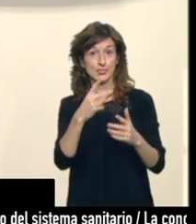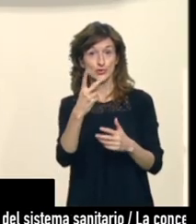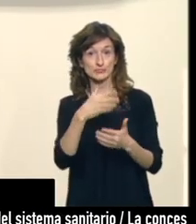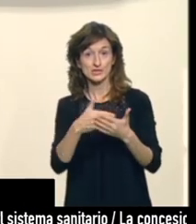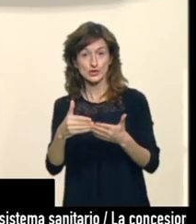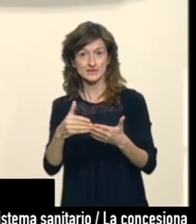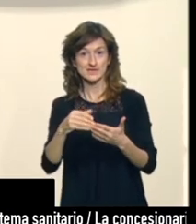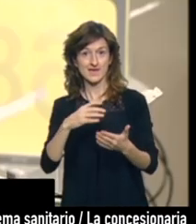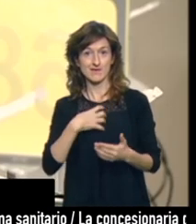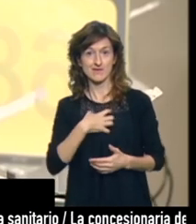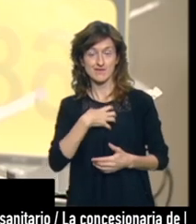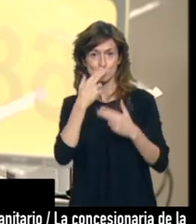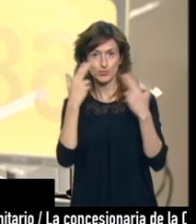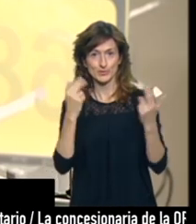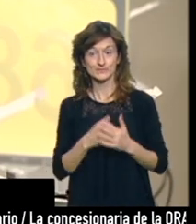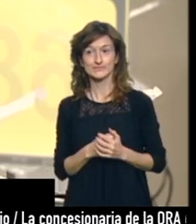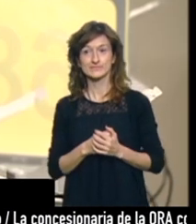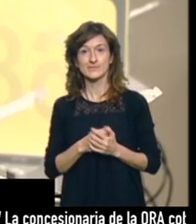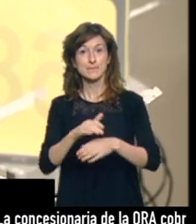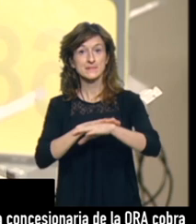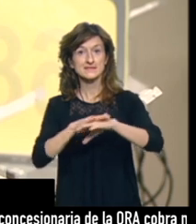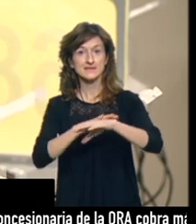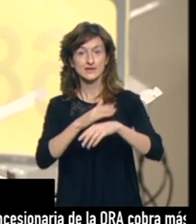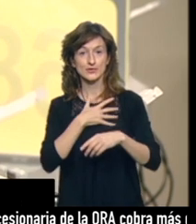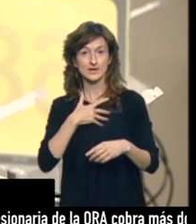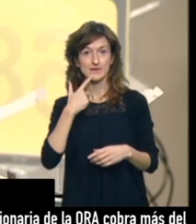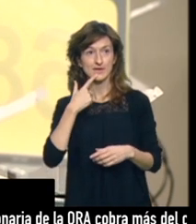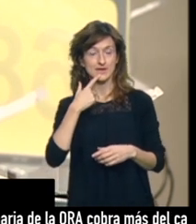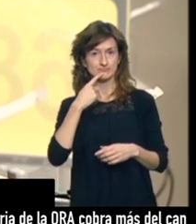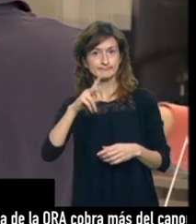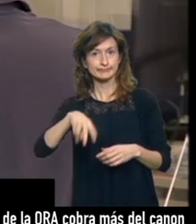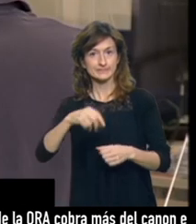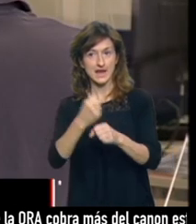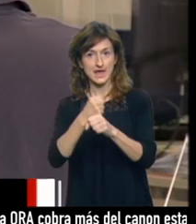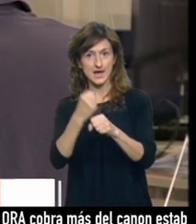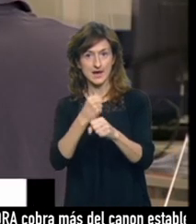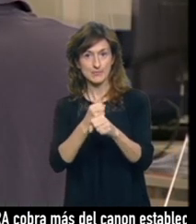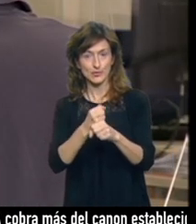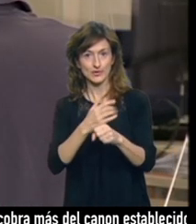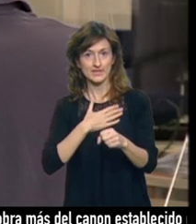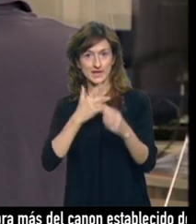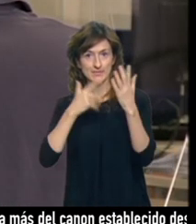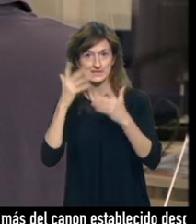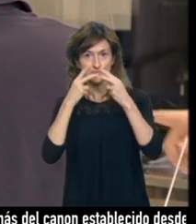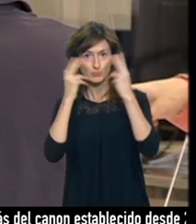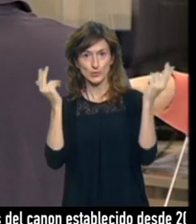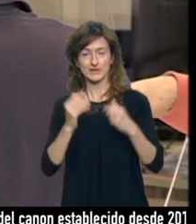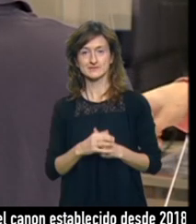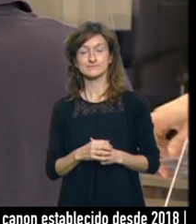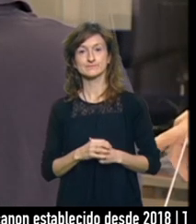públicos de nuestro país. Según el Ministerio, se quiere reconocer así la labor del personal al servicio de las administraciones